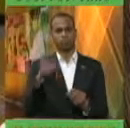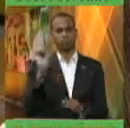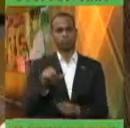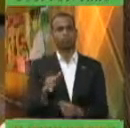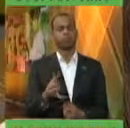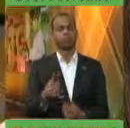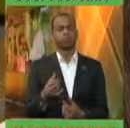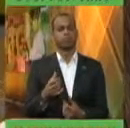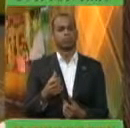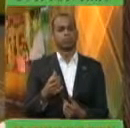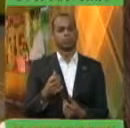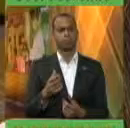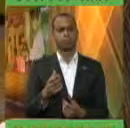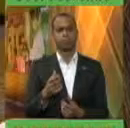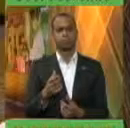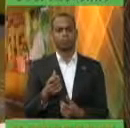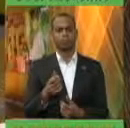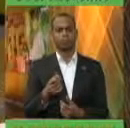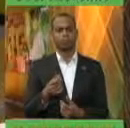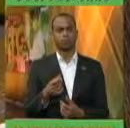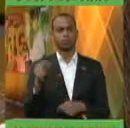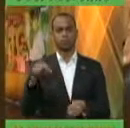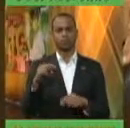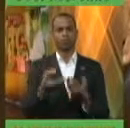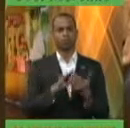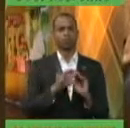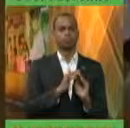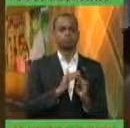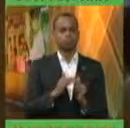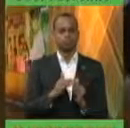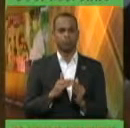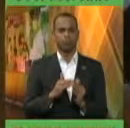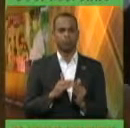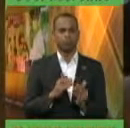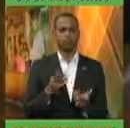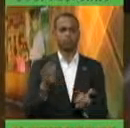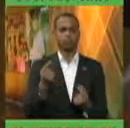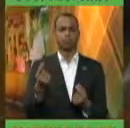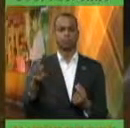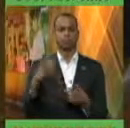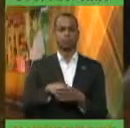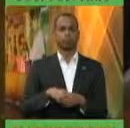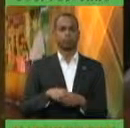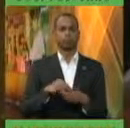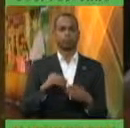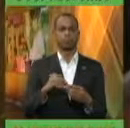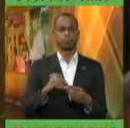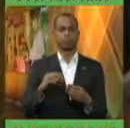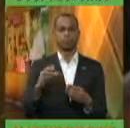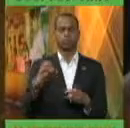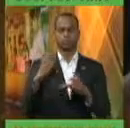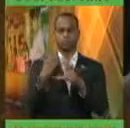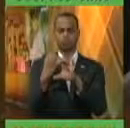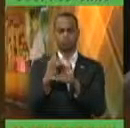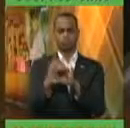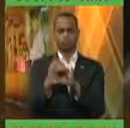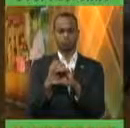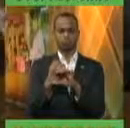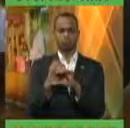donde se improvisan aquí en la ciudad por ejemplo donde se han improvisado estas paradas de vehículos